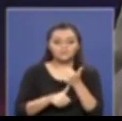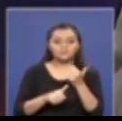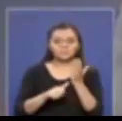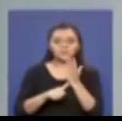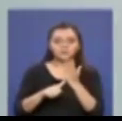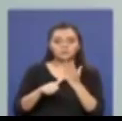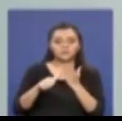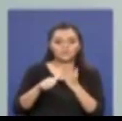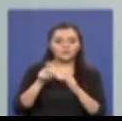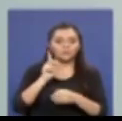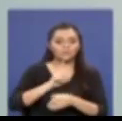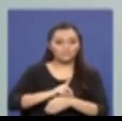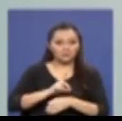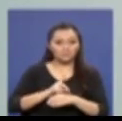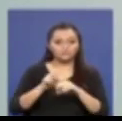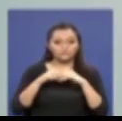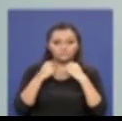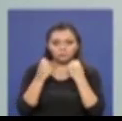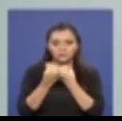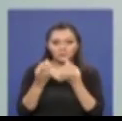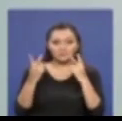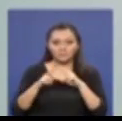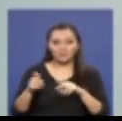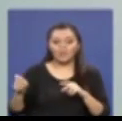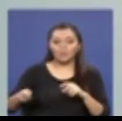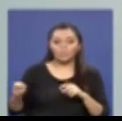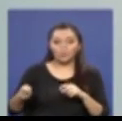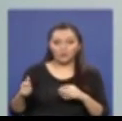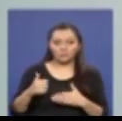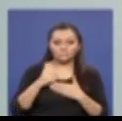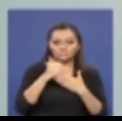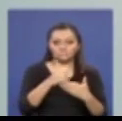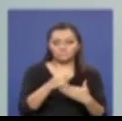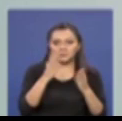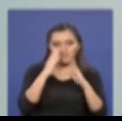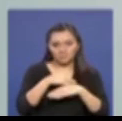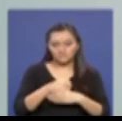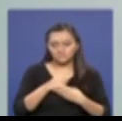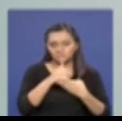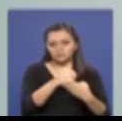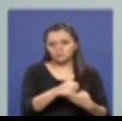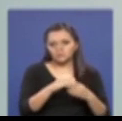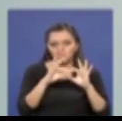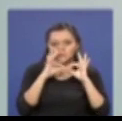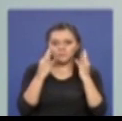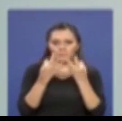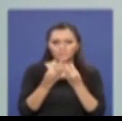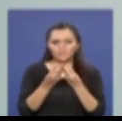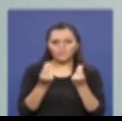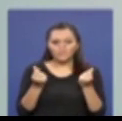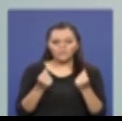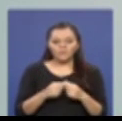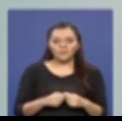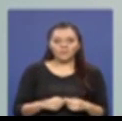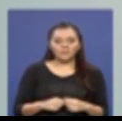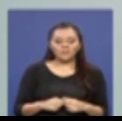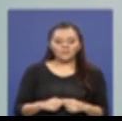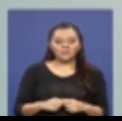psicológicas, médicas, sociales y asistencia legal también, apoyo legal a ciertas familias de desaparecidos.